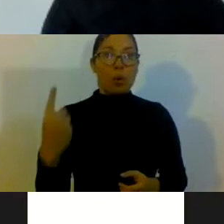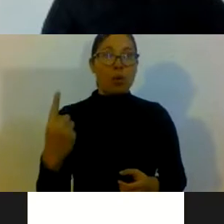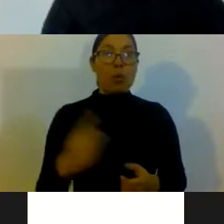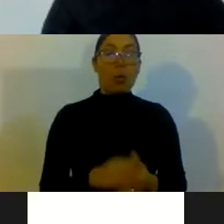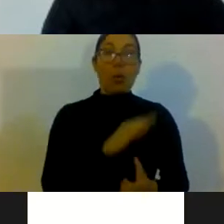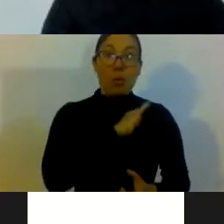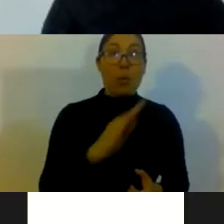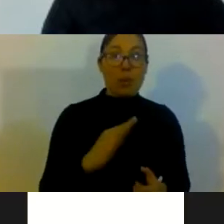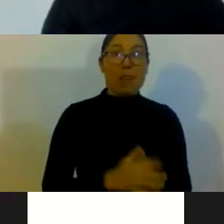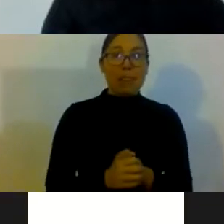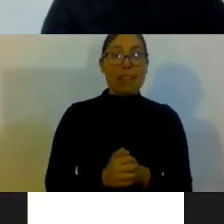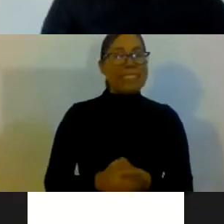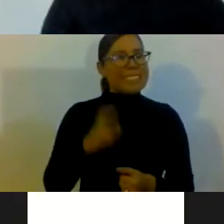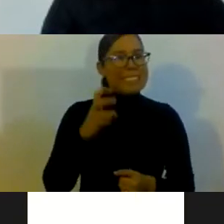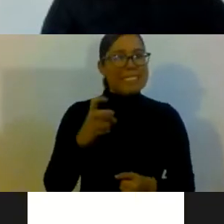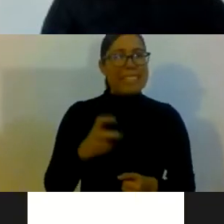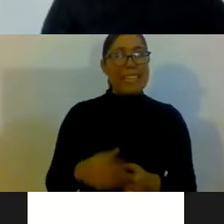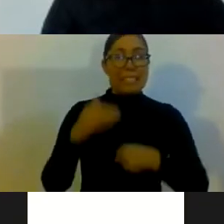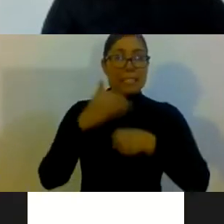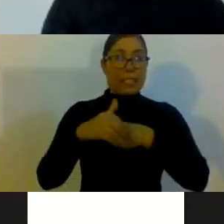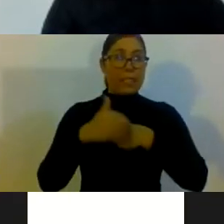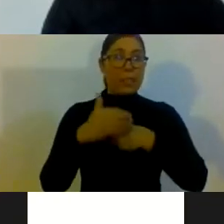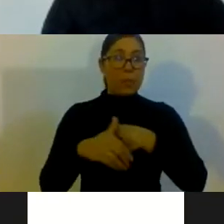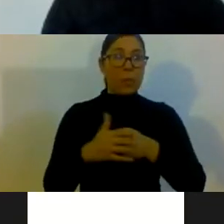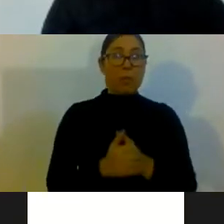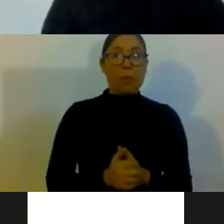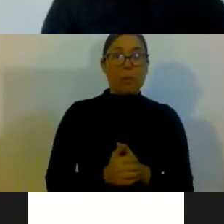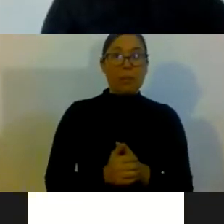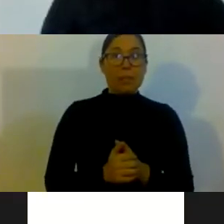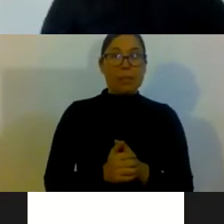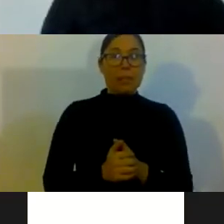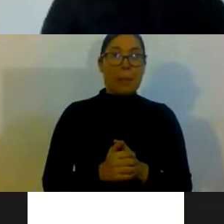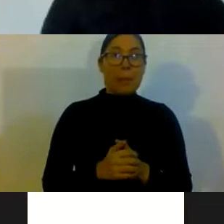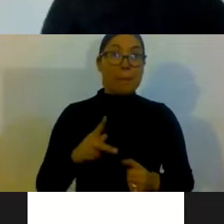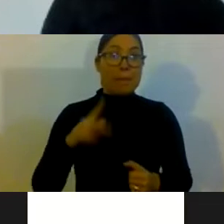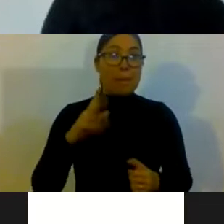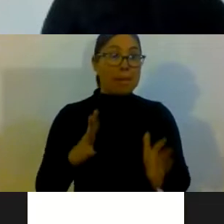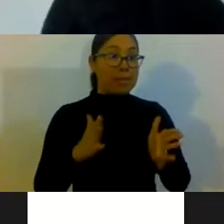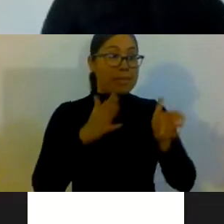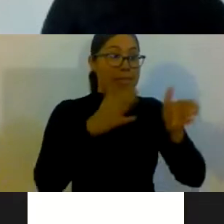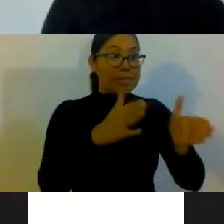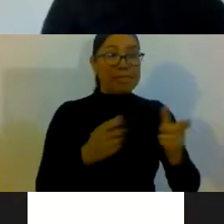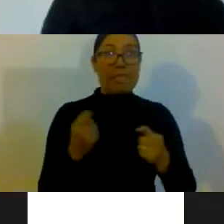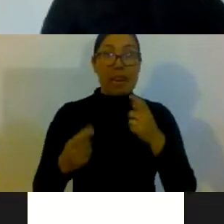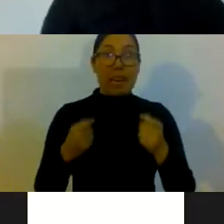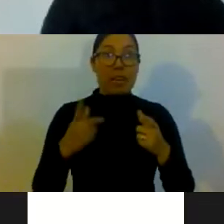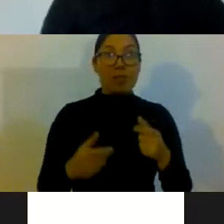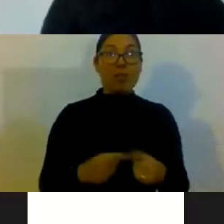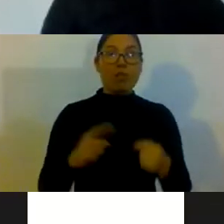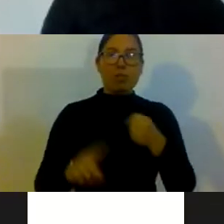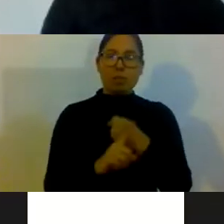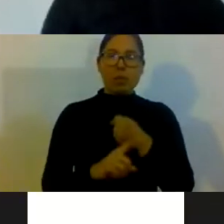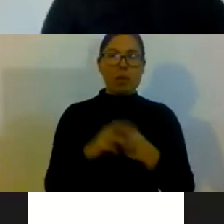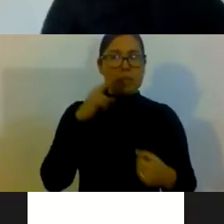solamente de urgencia, sino también de prevención, de atención y de canalización de casos. Y sobre todo, pues es uno de los vínculos que